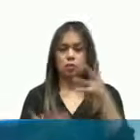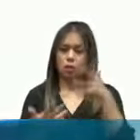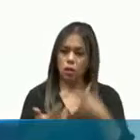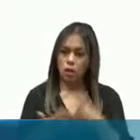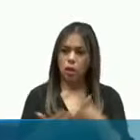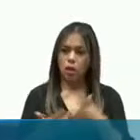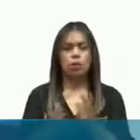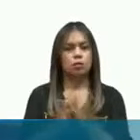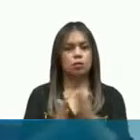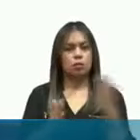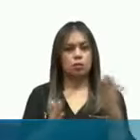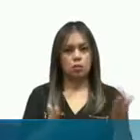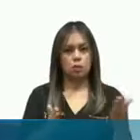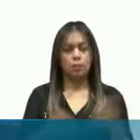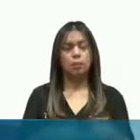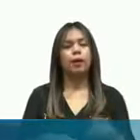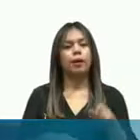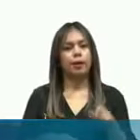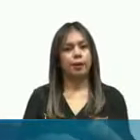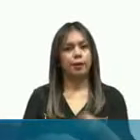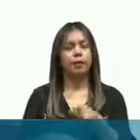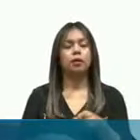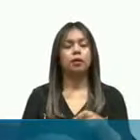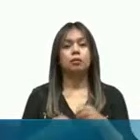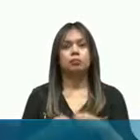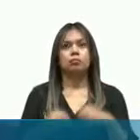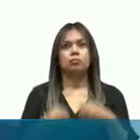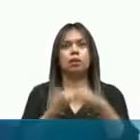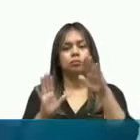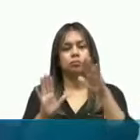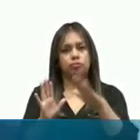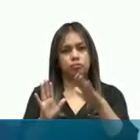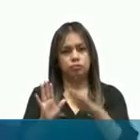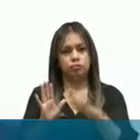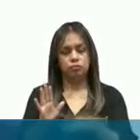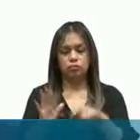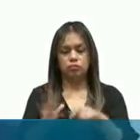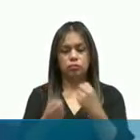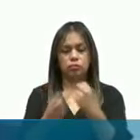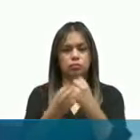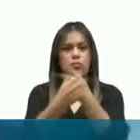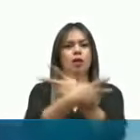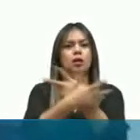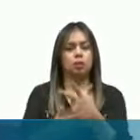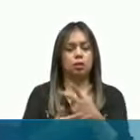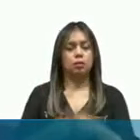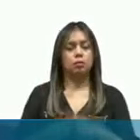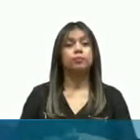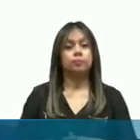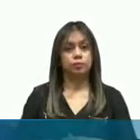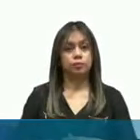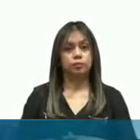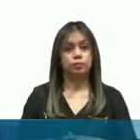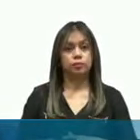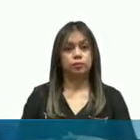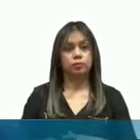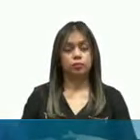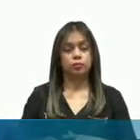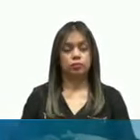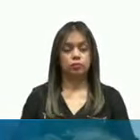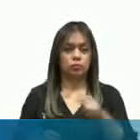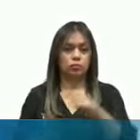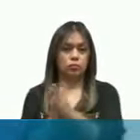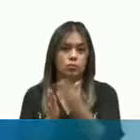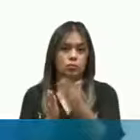se hace un mapa mucho más chiquito que toda la zona de la Mariscal, de modo que dentro de ese mapa queden fuera los